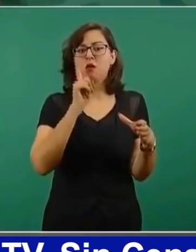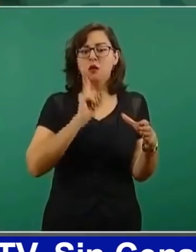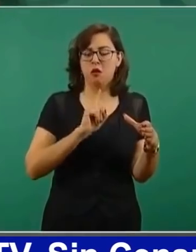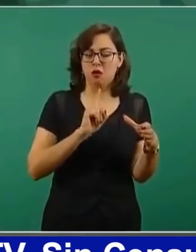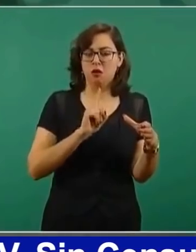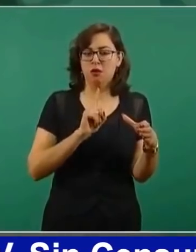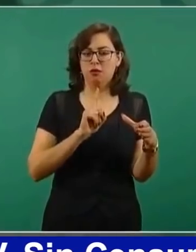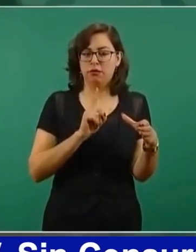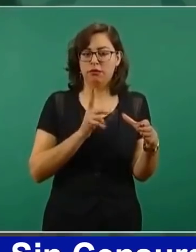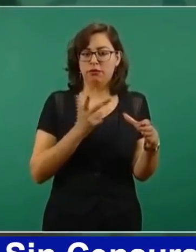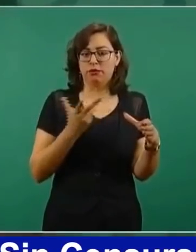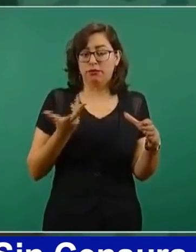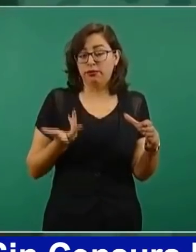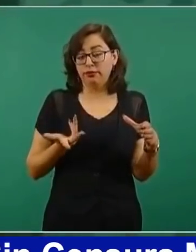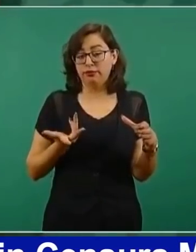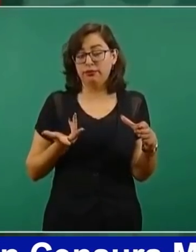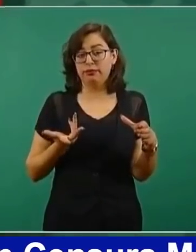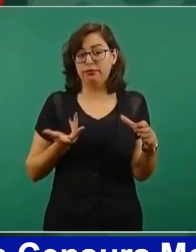que se